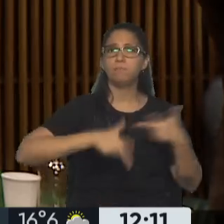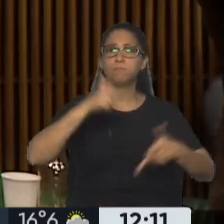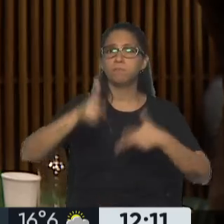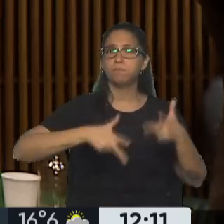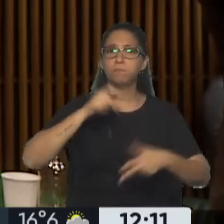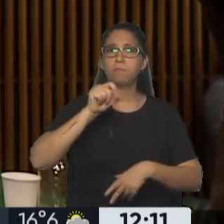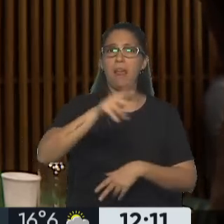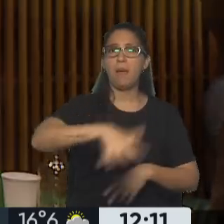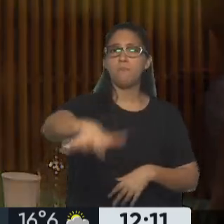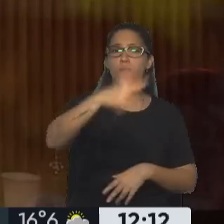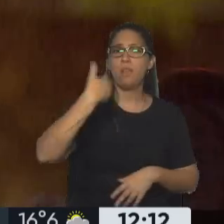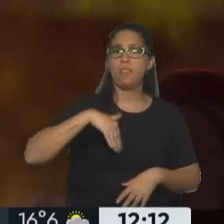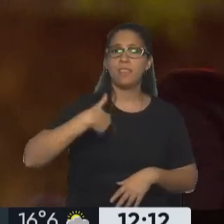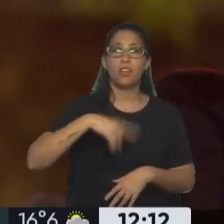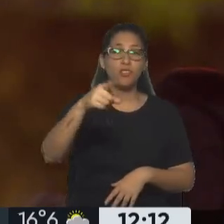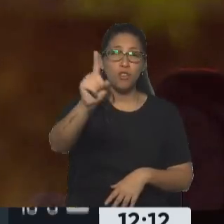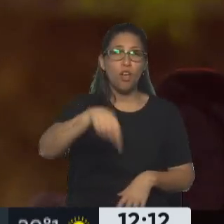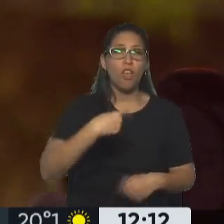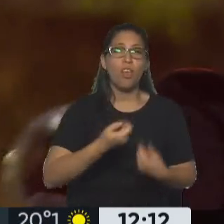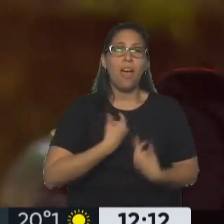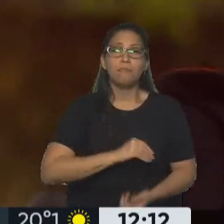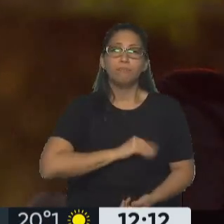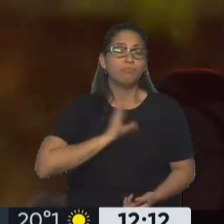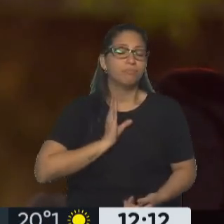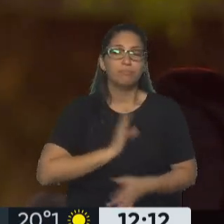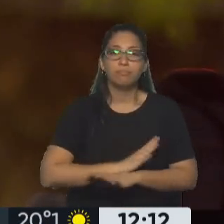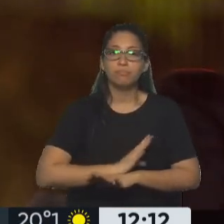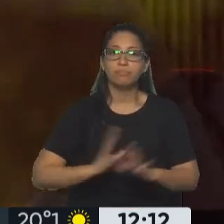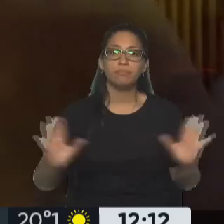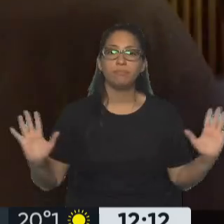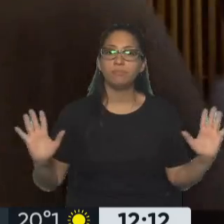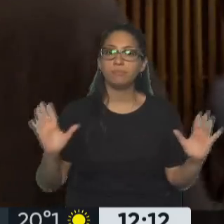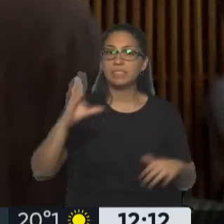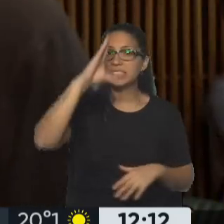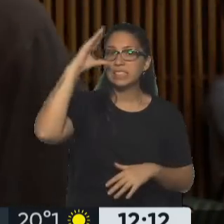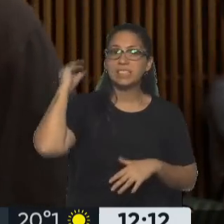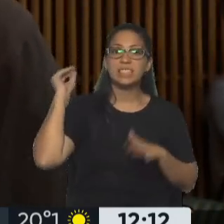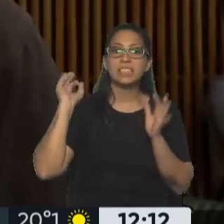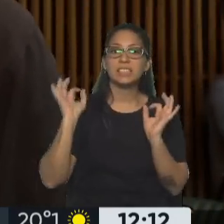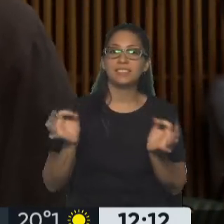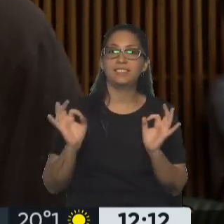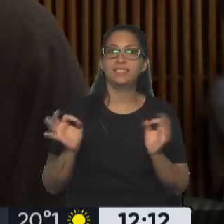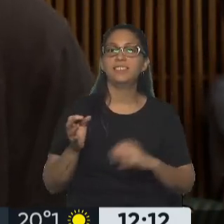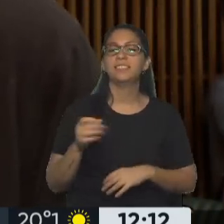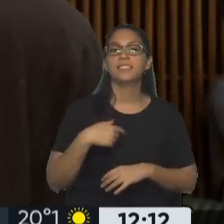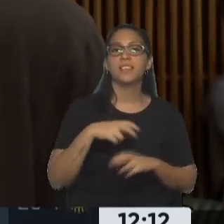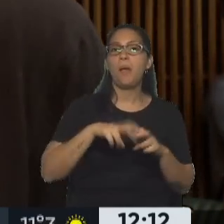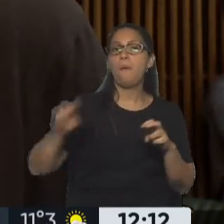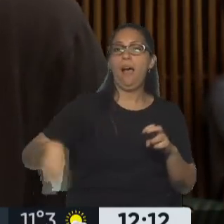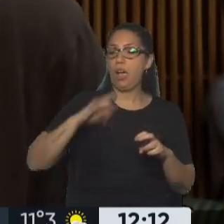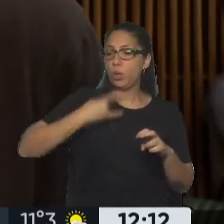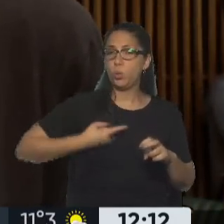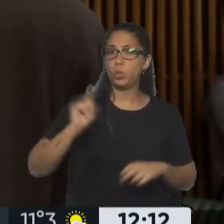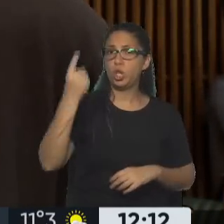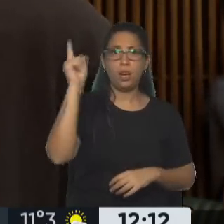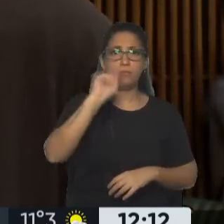eso enloquece y enamora tremendamente, ¿no? Cristina dice claramente que ella no se bajó de ningún escenario, a ella la bajaron.